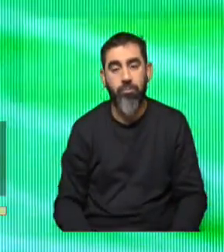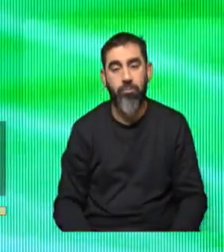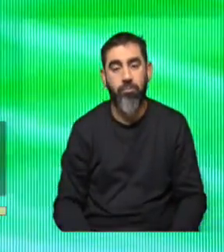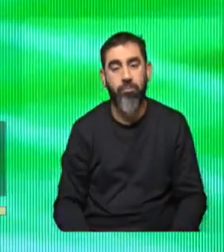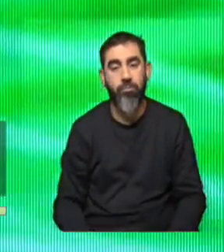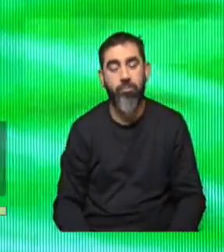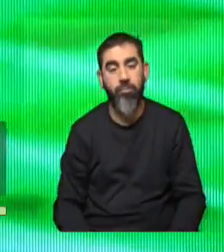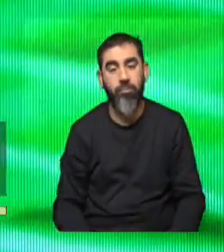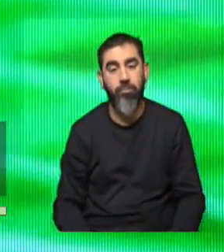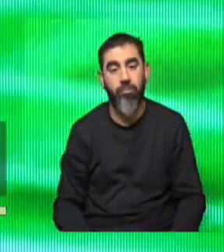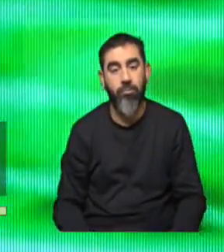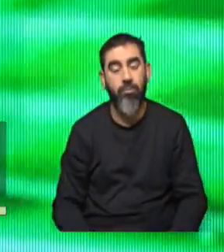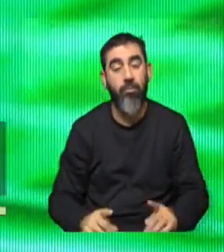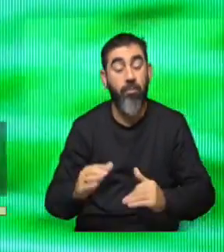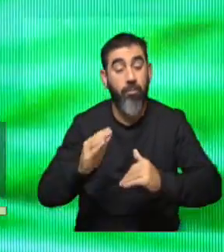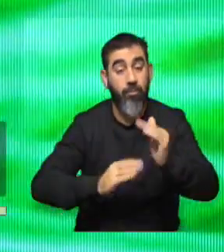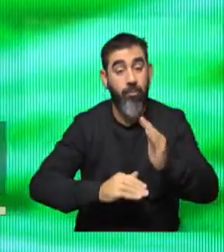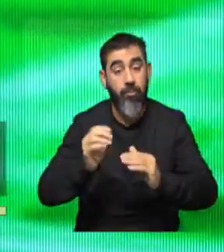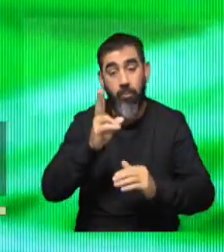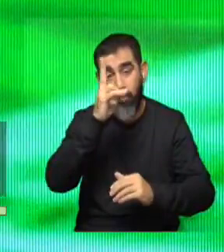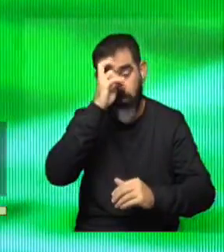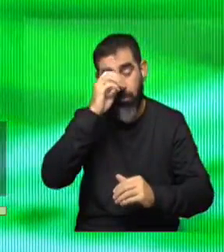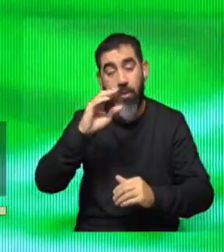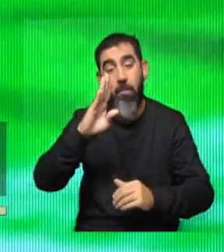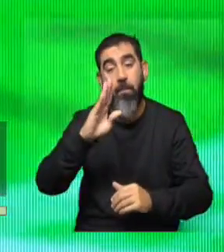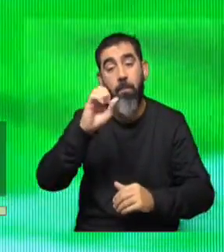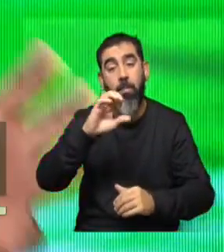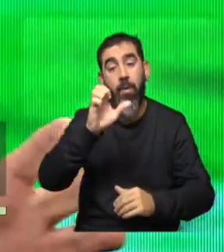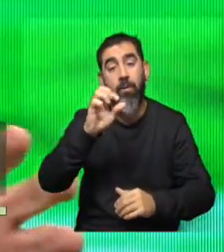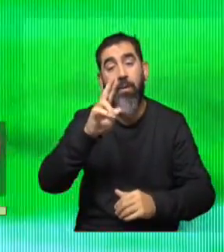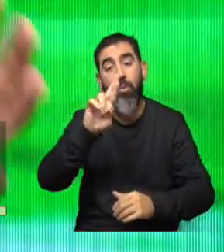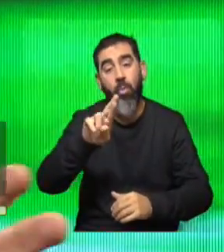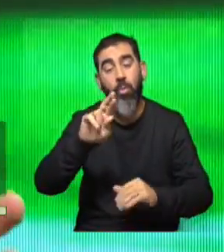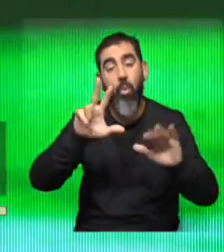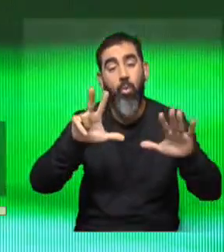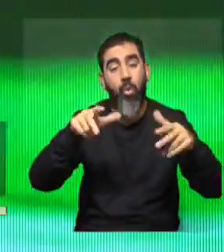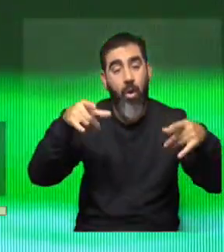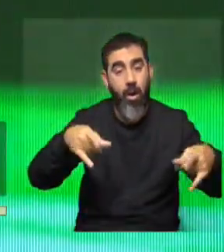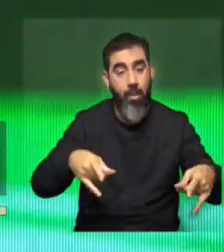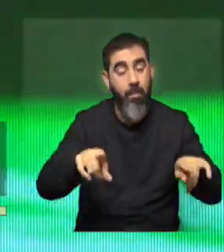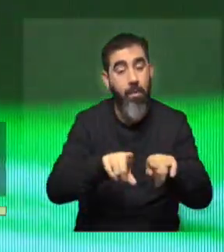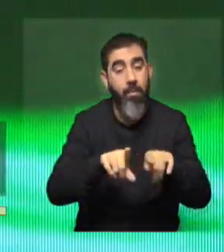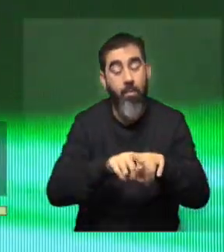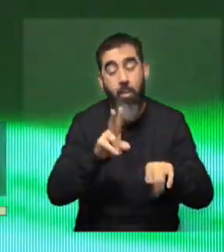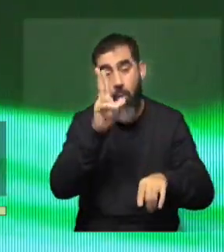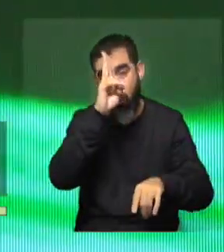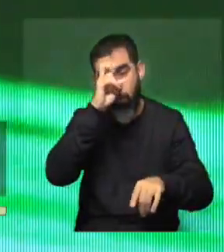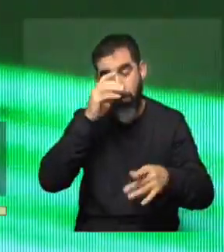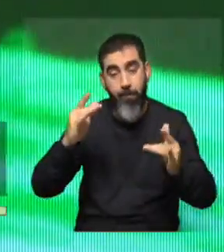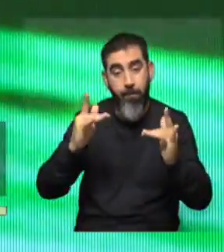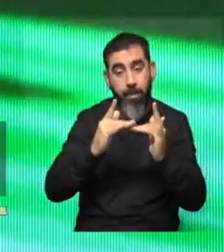este así como se construyó en el hospital paster una sala de ocho camas Luego se hizo lo mismo en el hospital Maciel